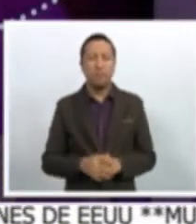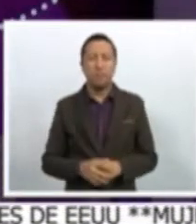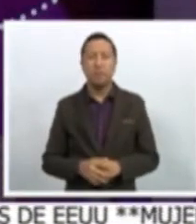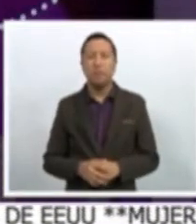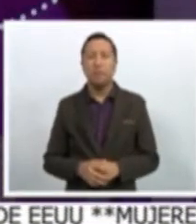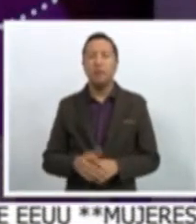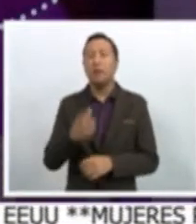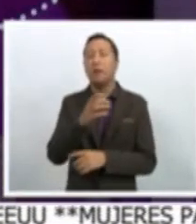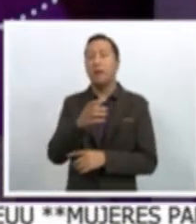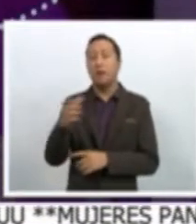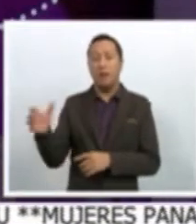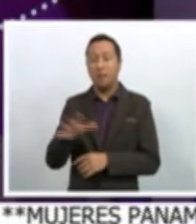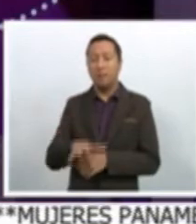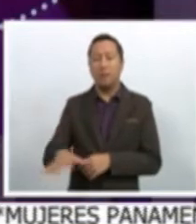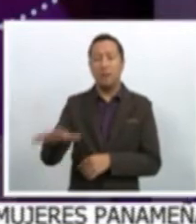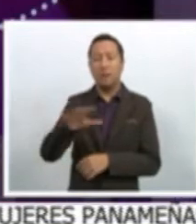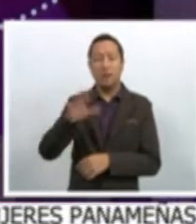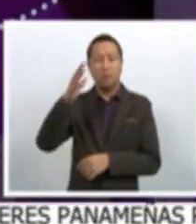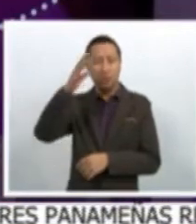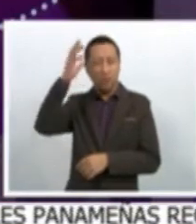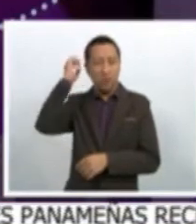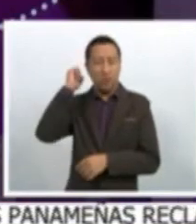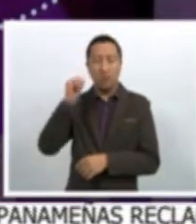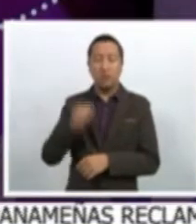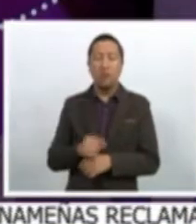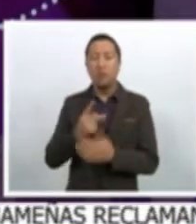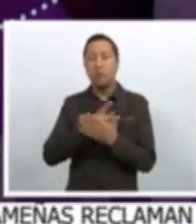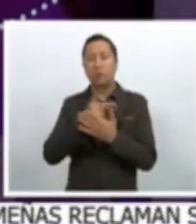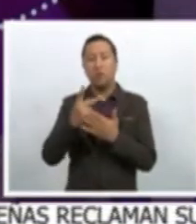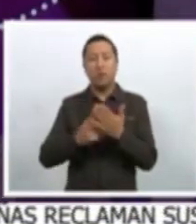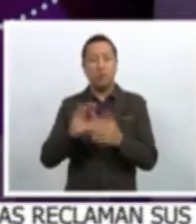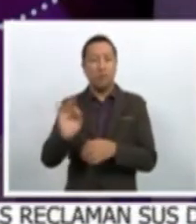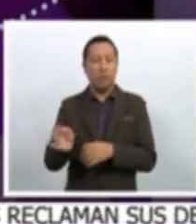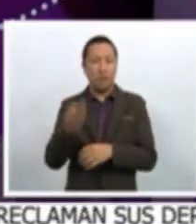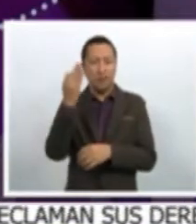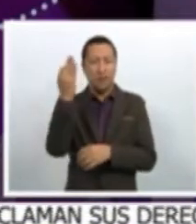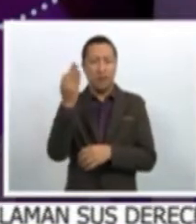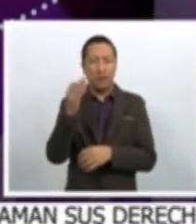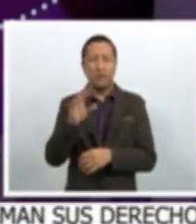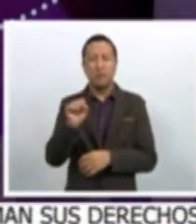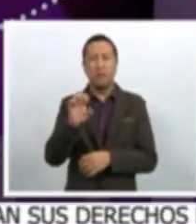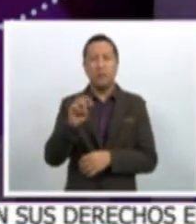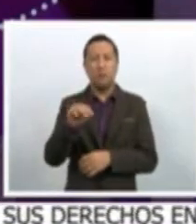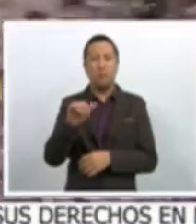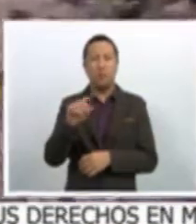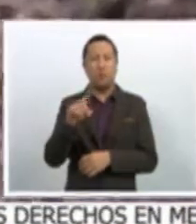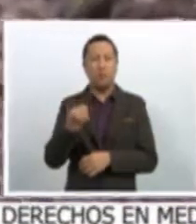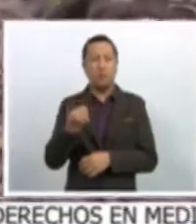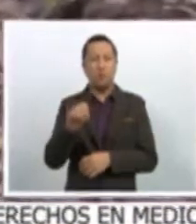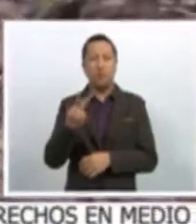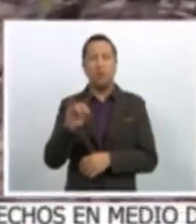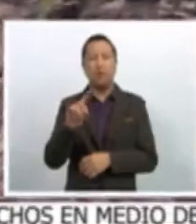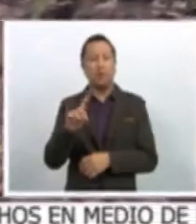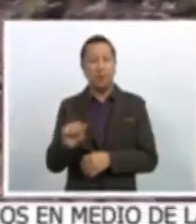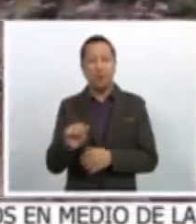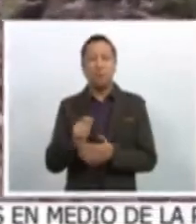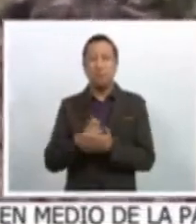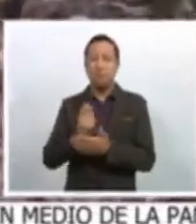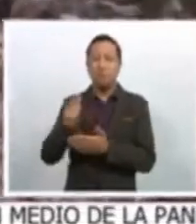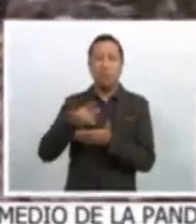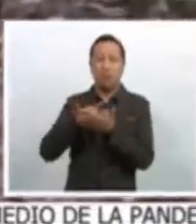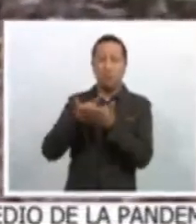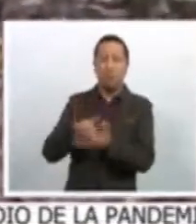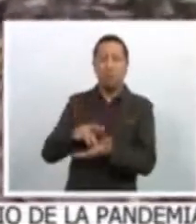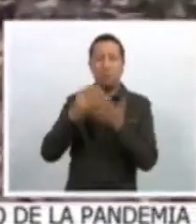productores morelenses quedaron fuera del programa federal Sembrando Vida. Jorge Caguich tiene más detalles. Entre el embate de